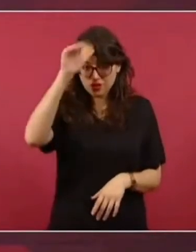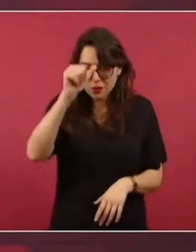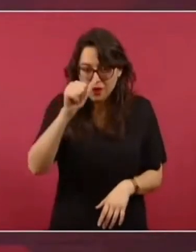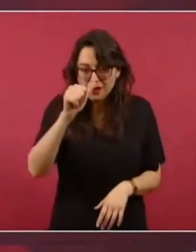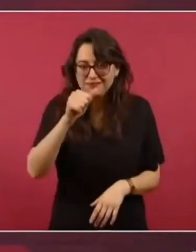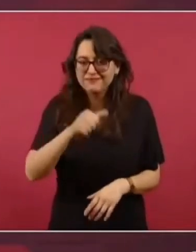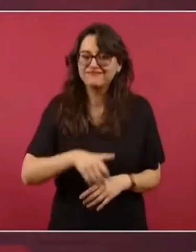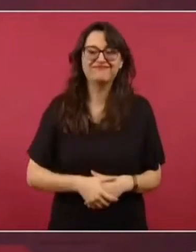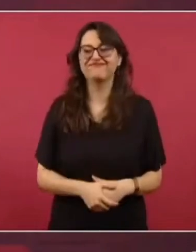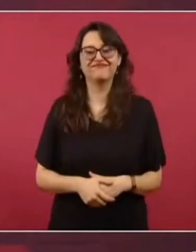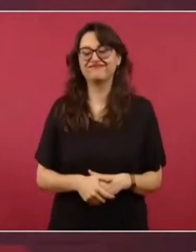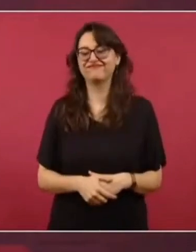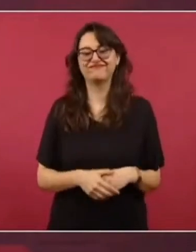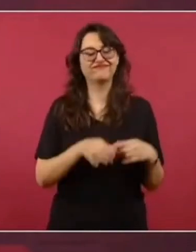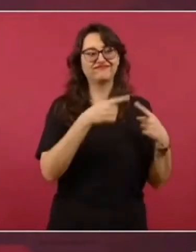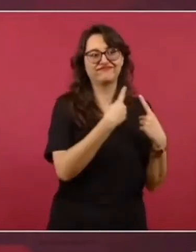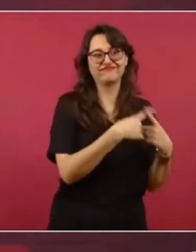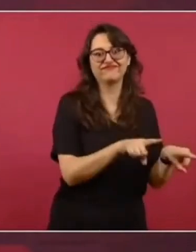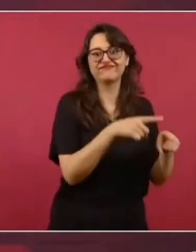Entonces,